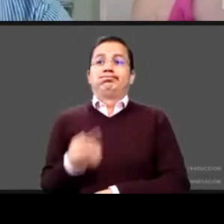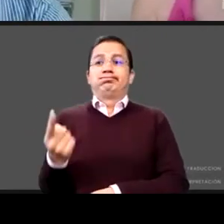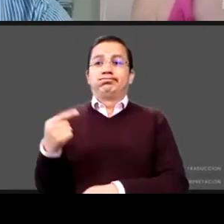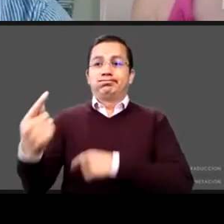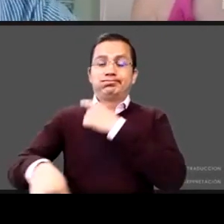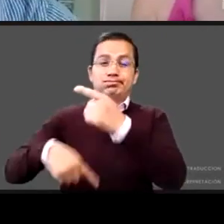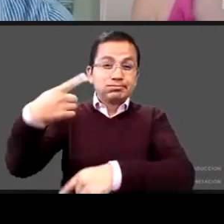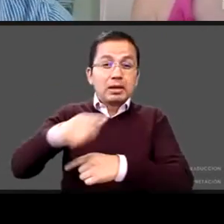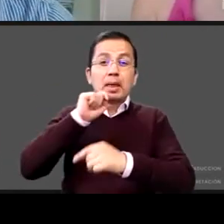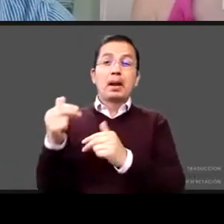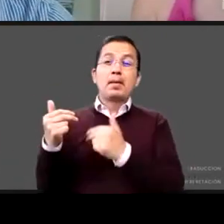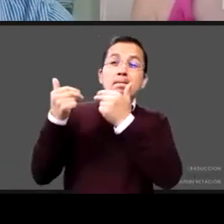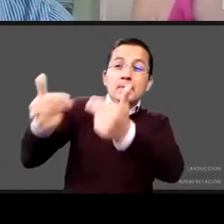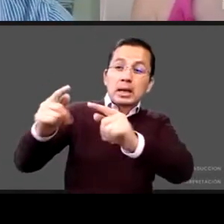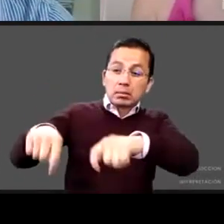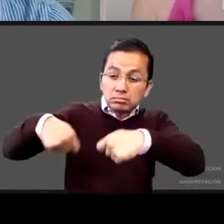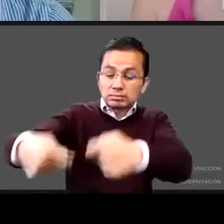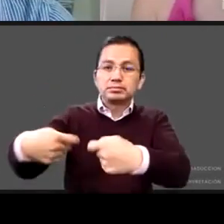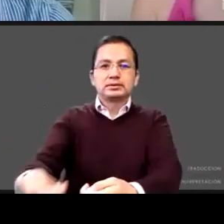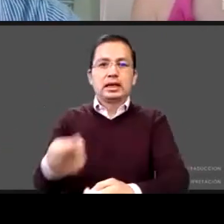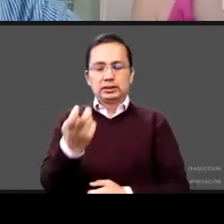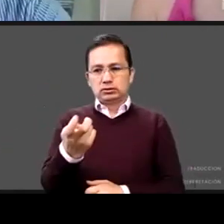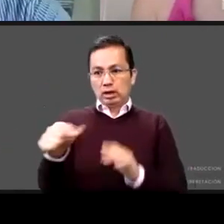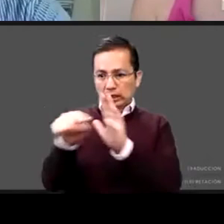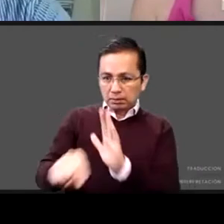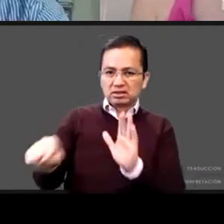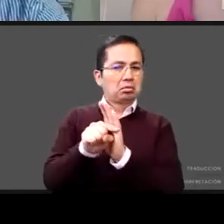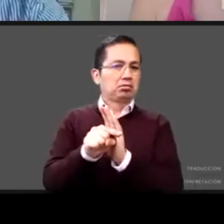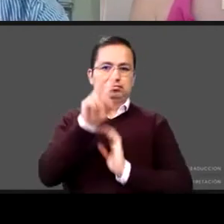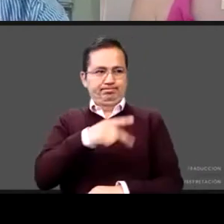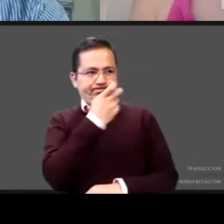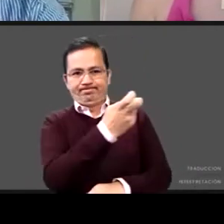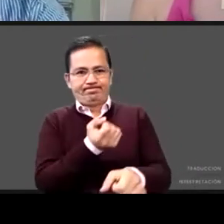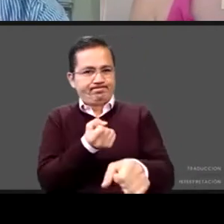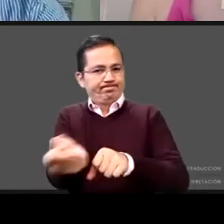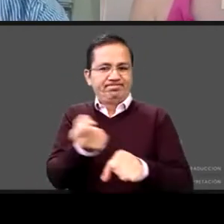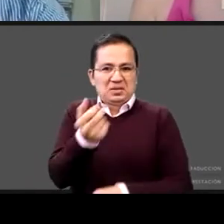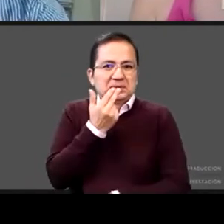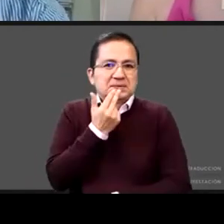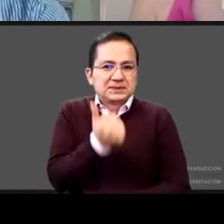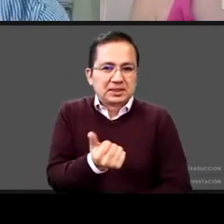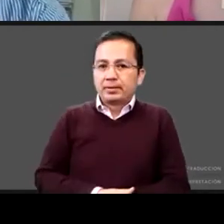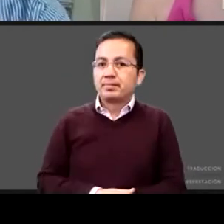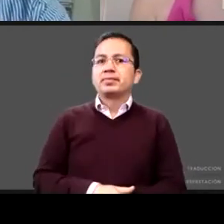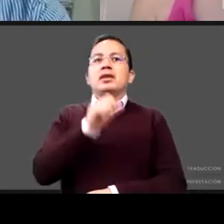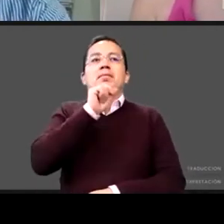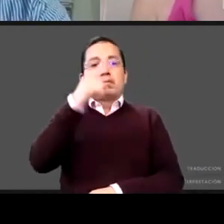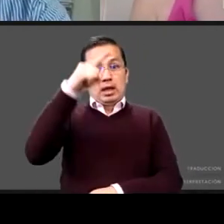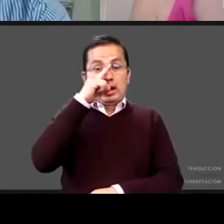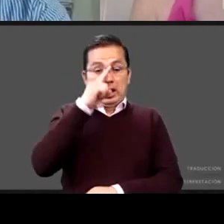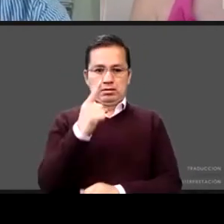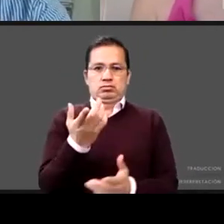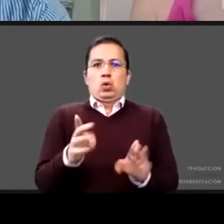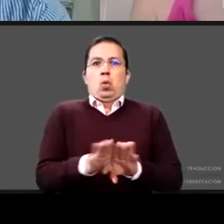Gaudencio, en la permisividad de la violencia como una forma cotidiana de relacionarnos, no solamente en nuestras familias,